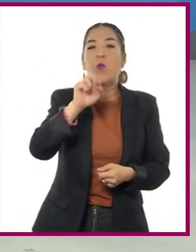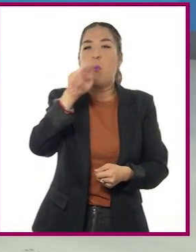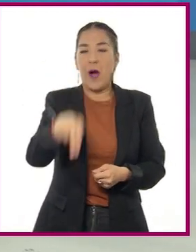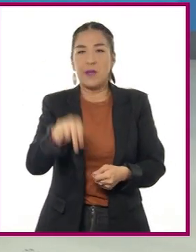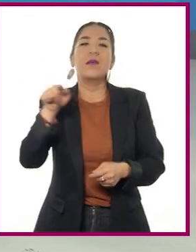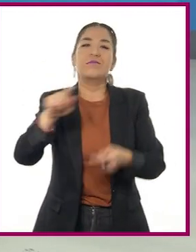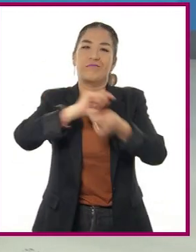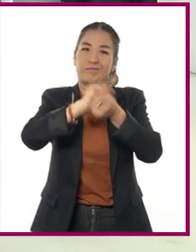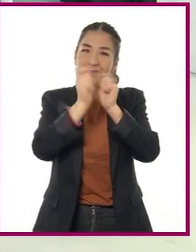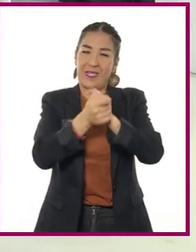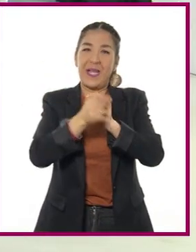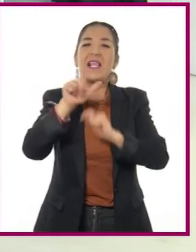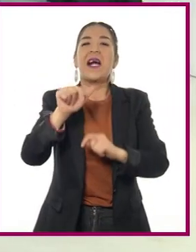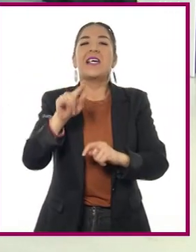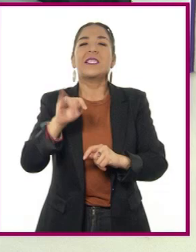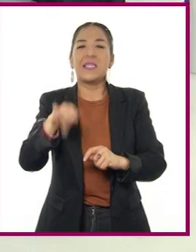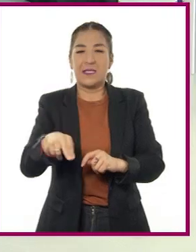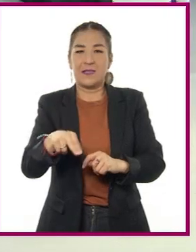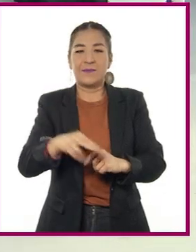latín.